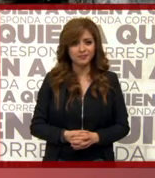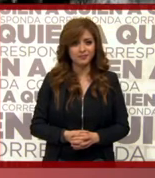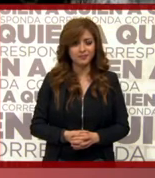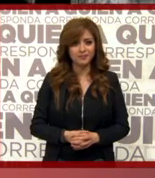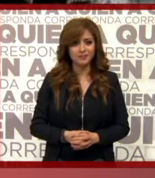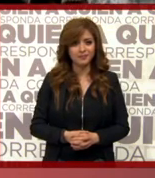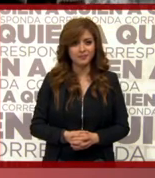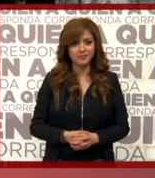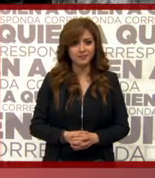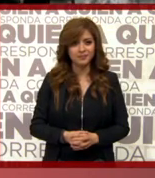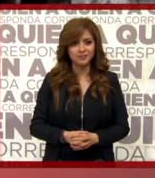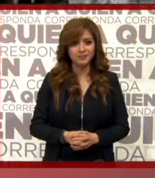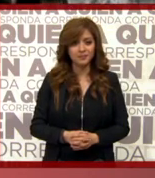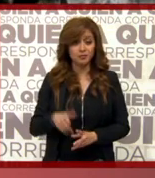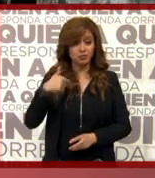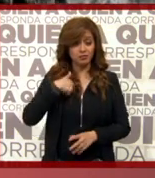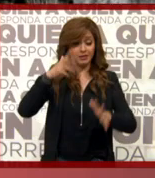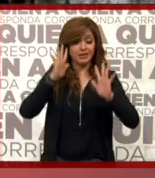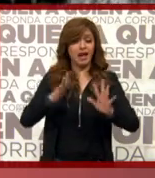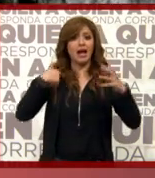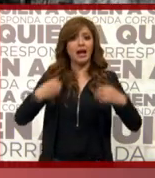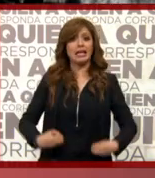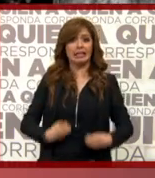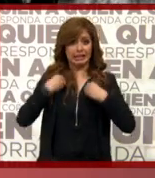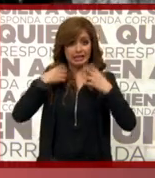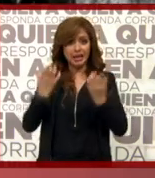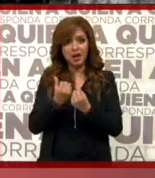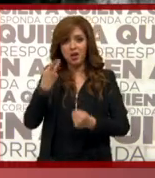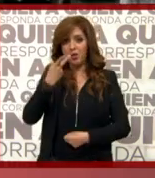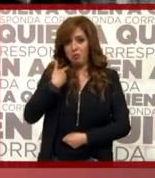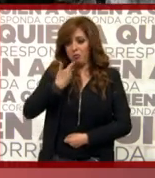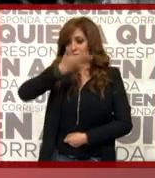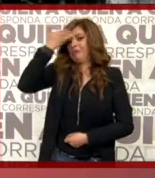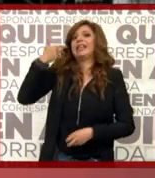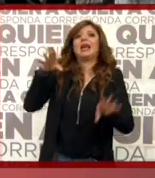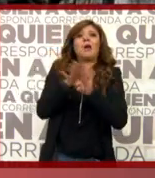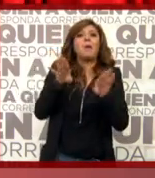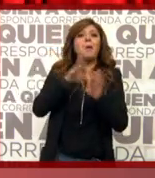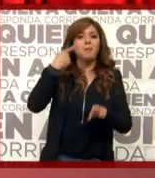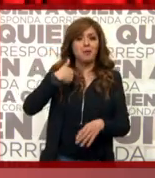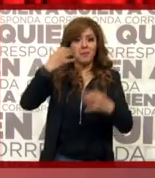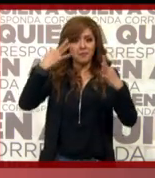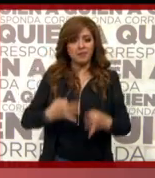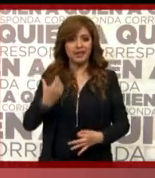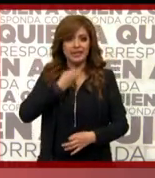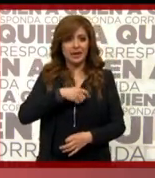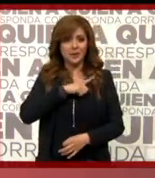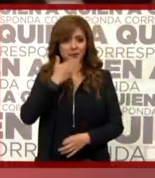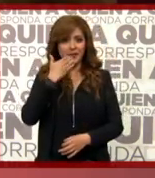full sobreviví no sé cómo pero ya estoy